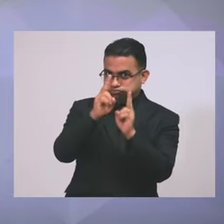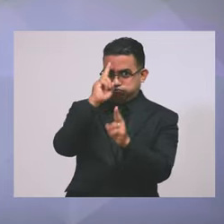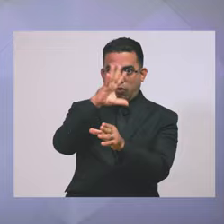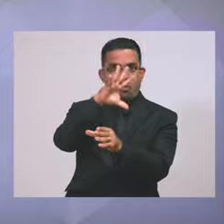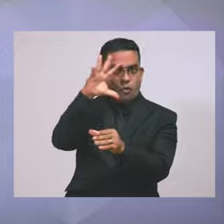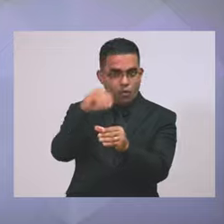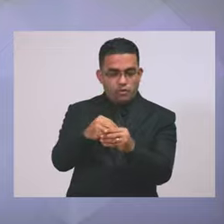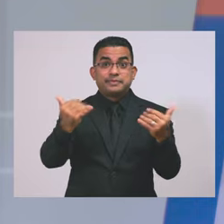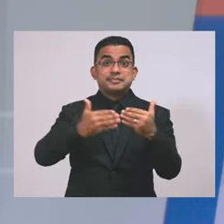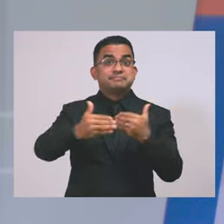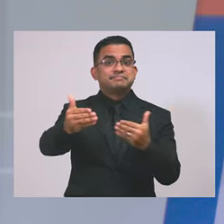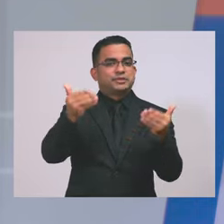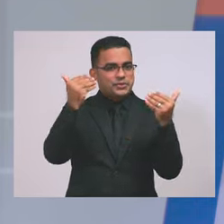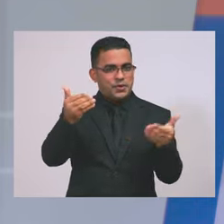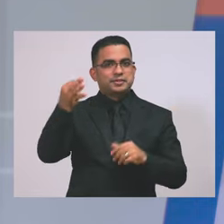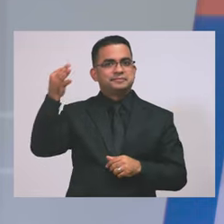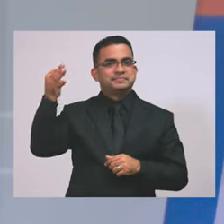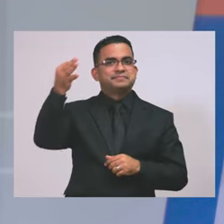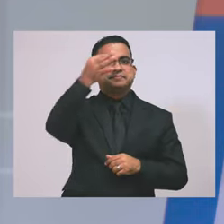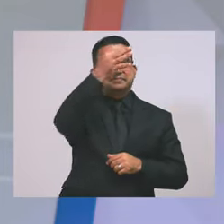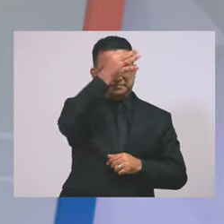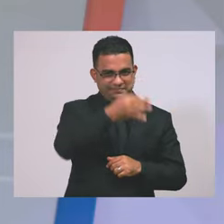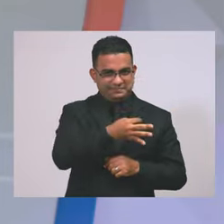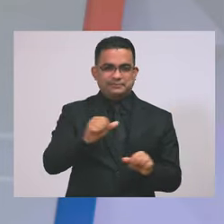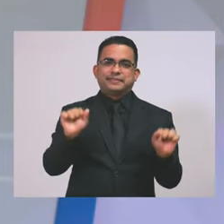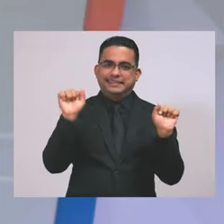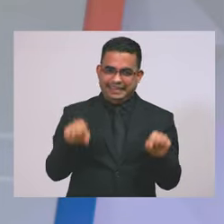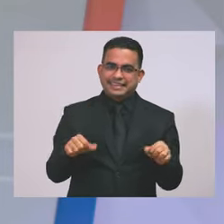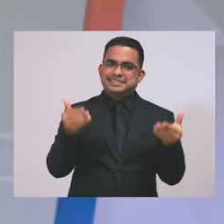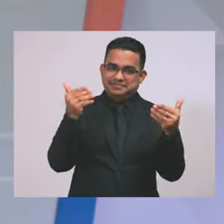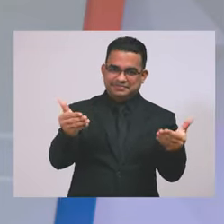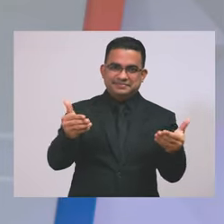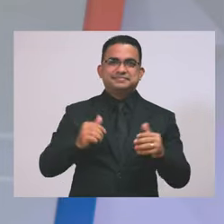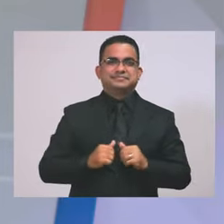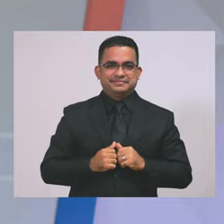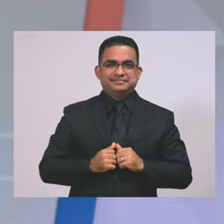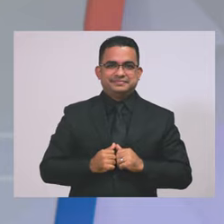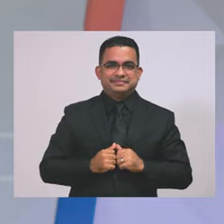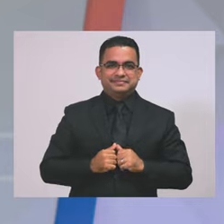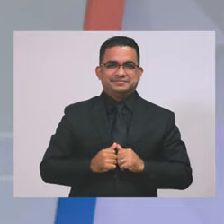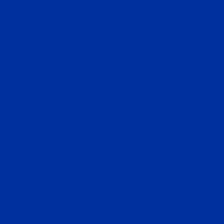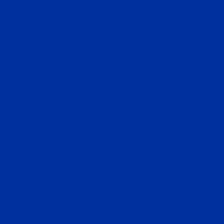estos títulos conlleva este autorizó a cambiar la borla hacia el lado izquierdo de sus billetes